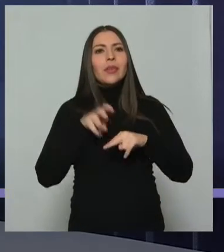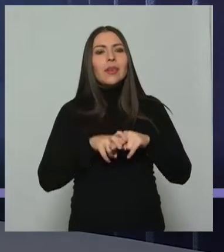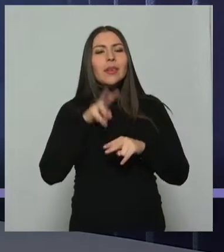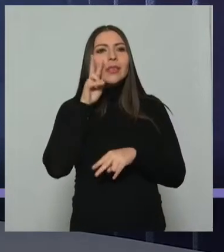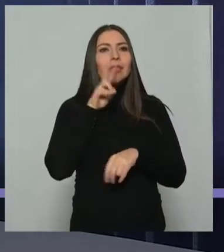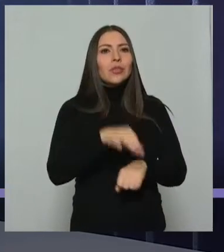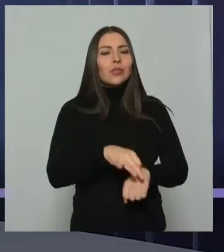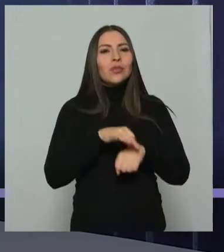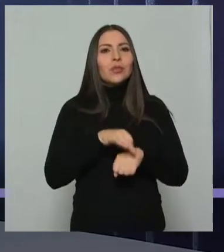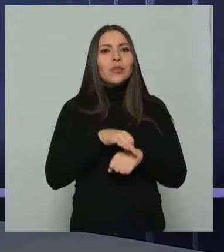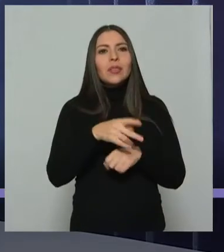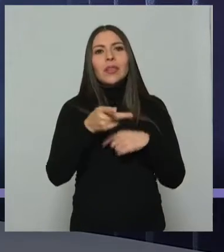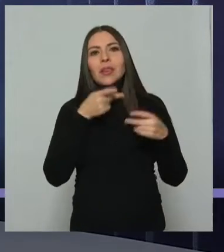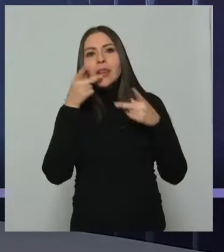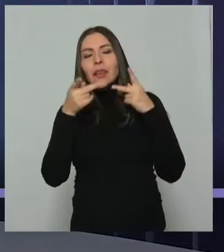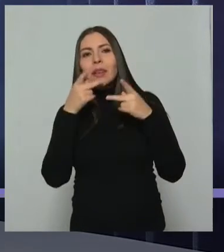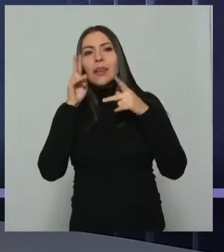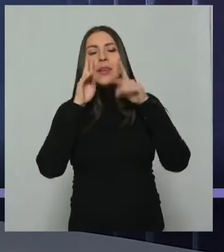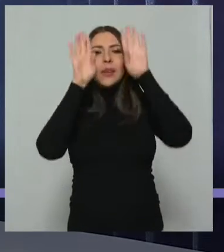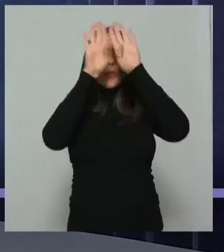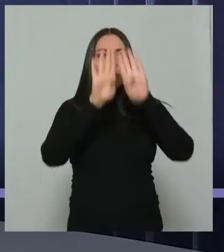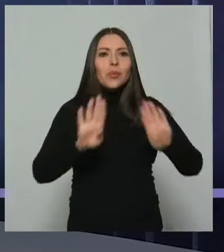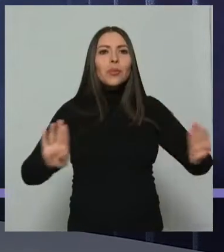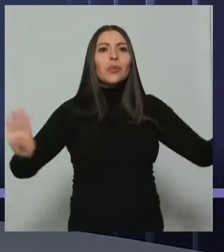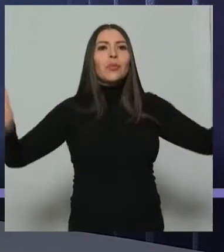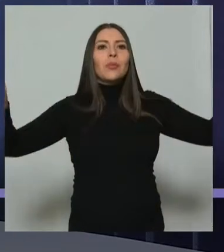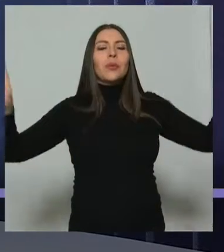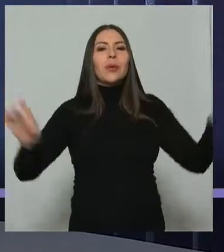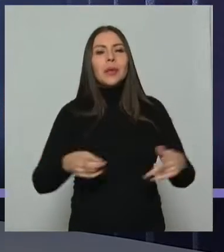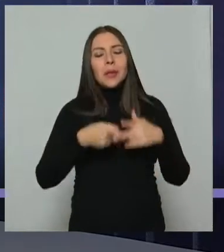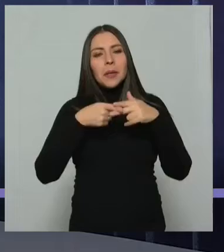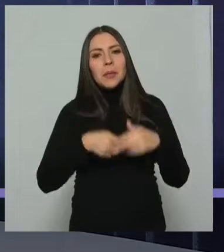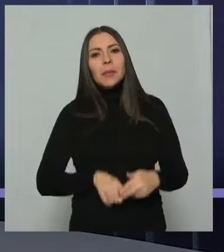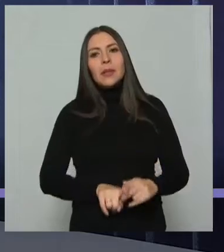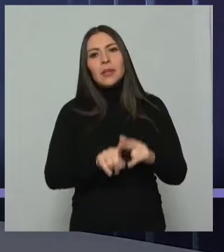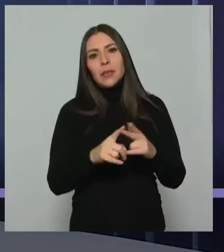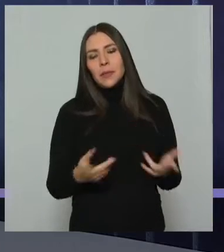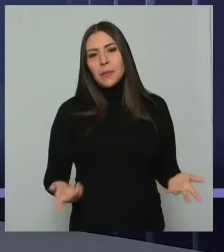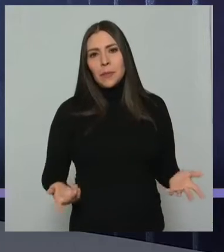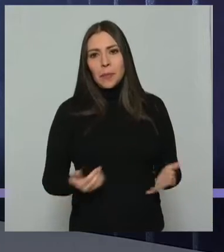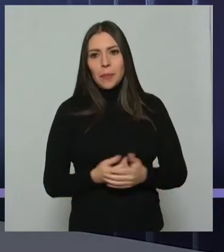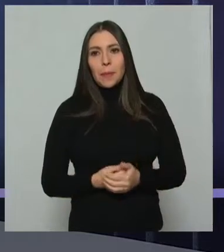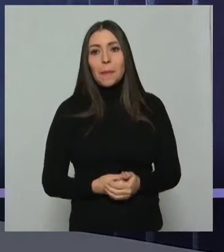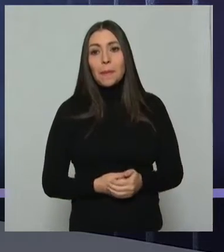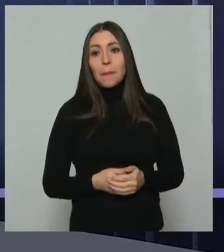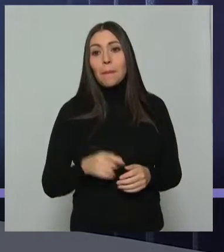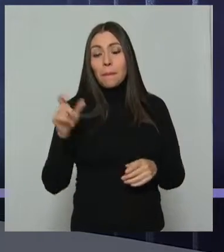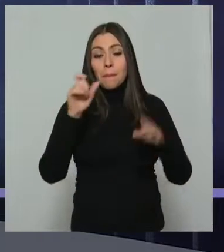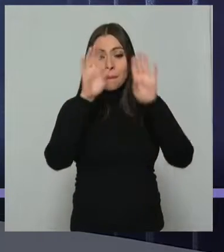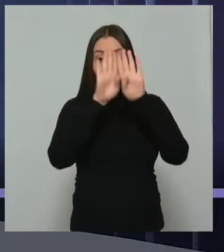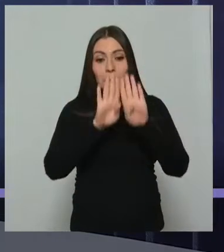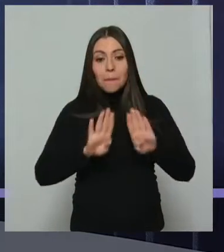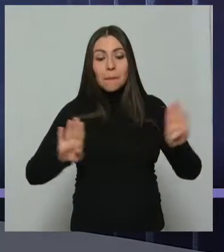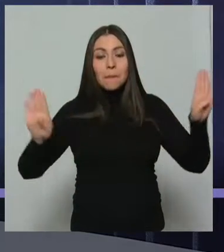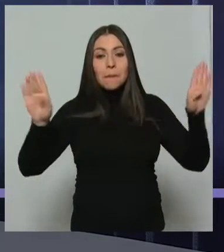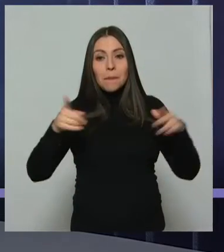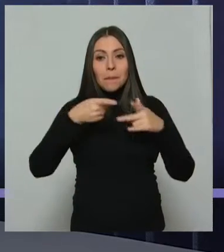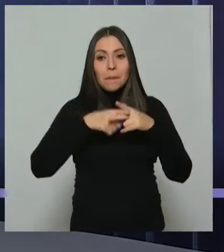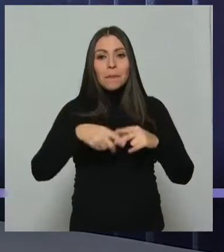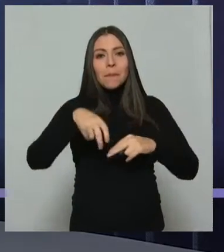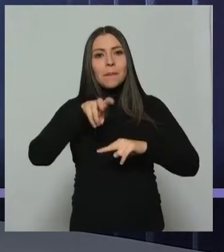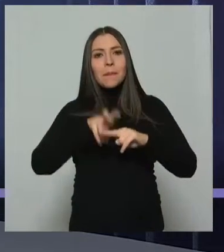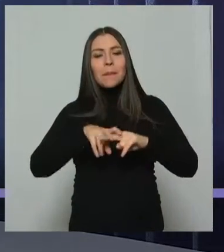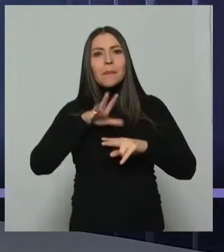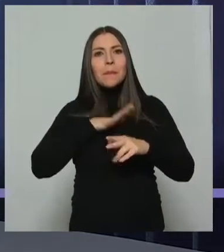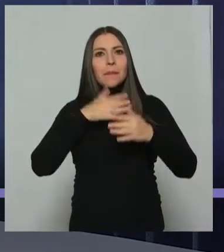y escuchar a que digan tercera llamada, comenzamos, que se abra el telón, porque usted es la cuarta pared y cuando se cae esa cuarta pared hay un